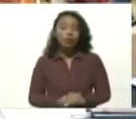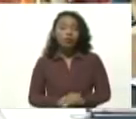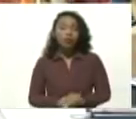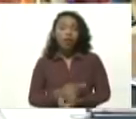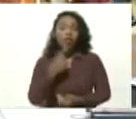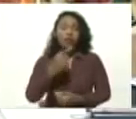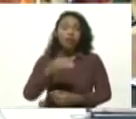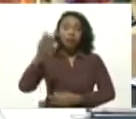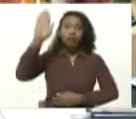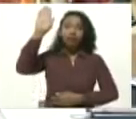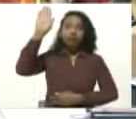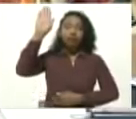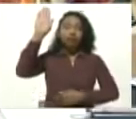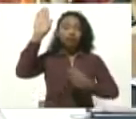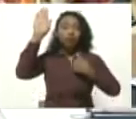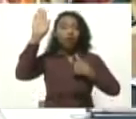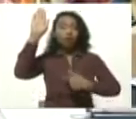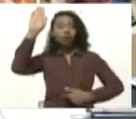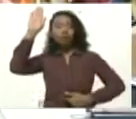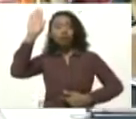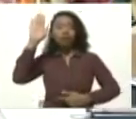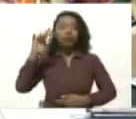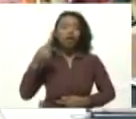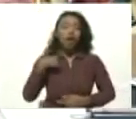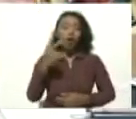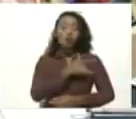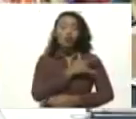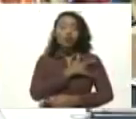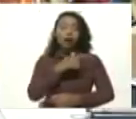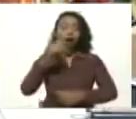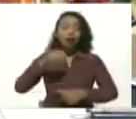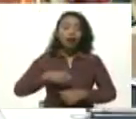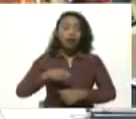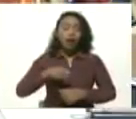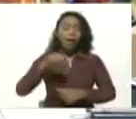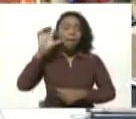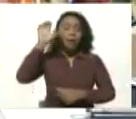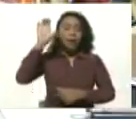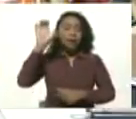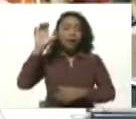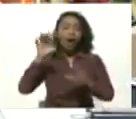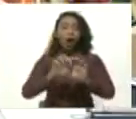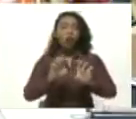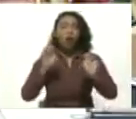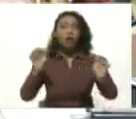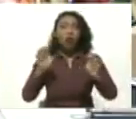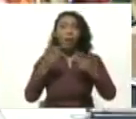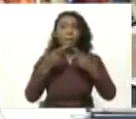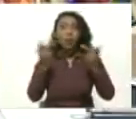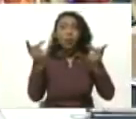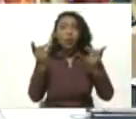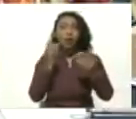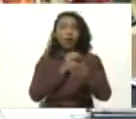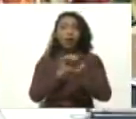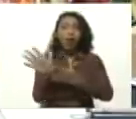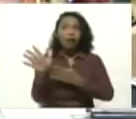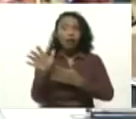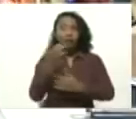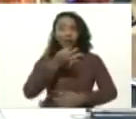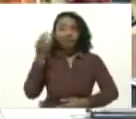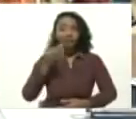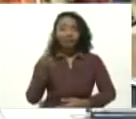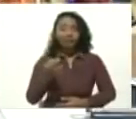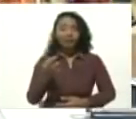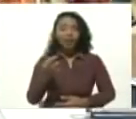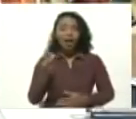digan presente allí, en las universidades del país, la educación pública gratuita y de calidad,